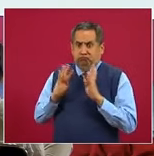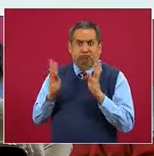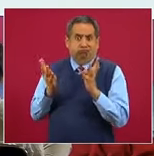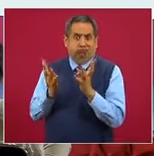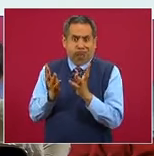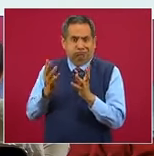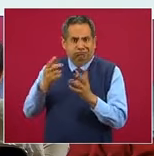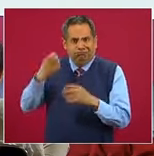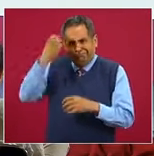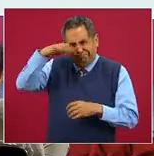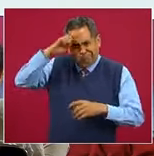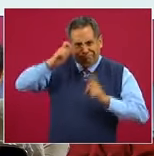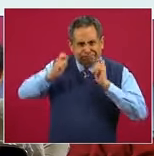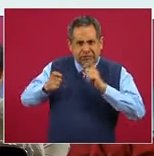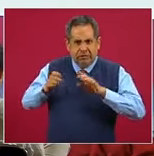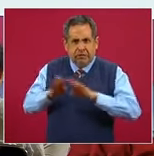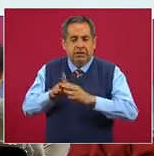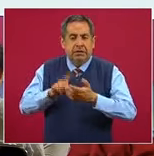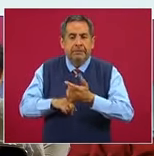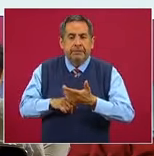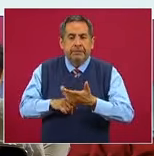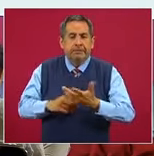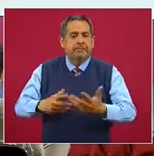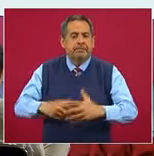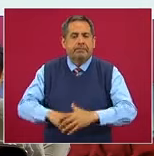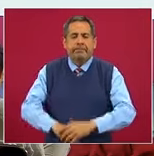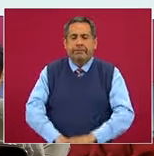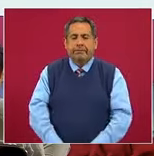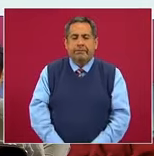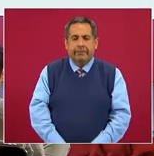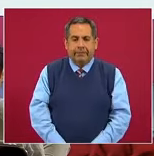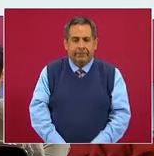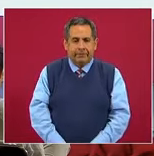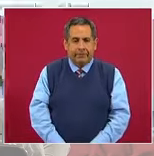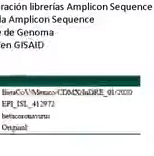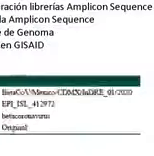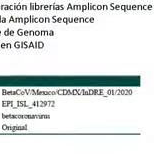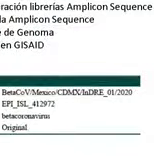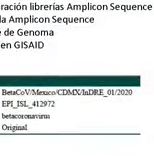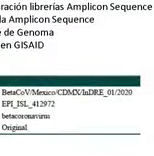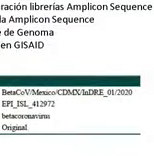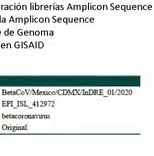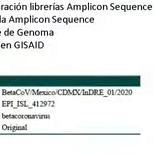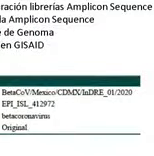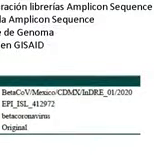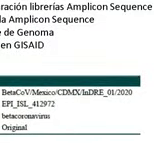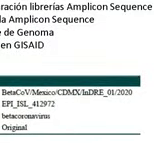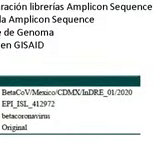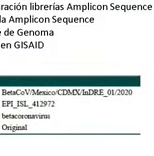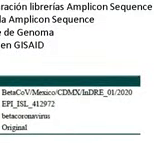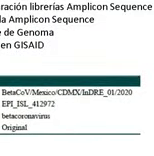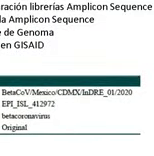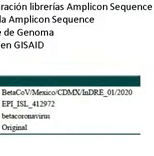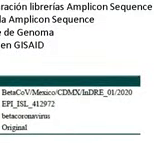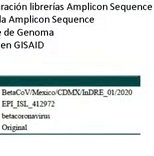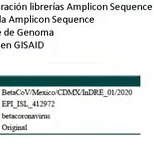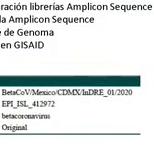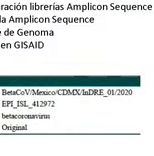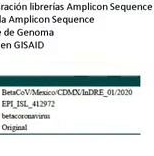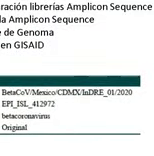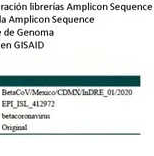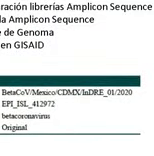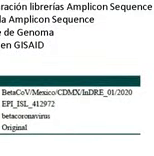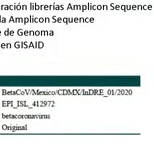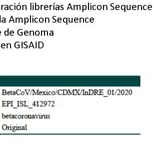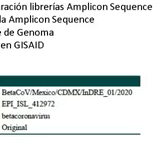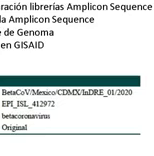diferentes personas para poder llevar a cabo una estrategia de cuando llegara el primer virus, cómo poder secuenciarlo.